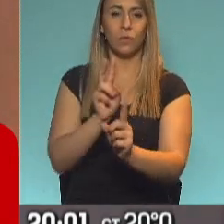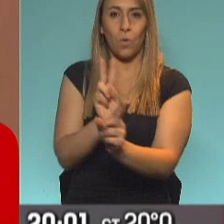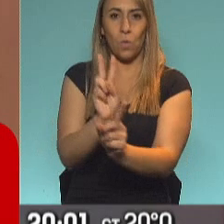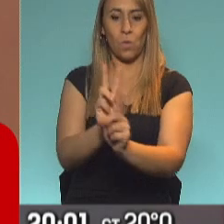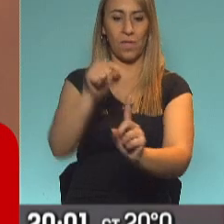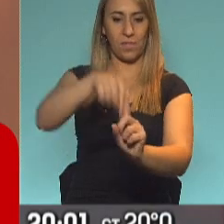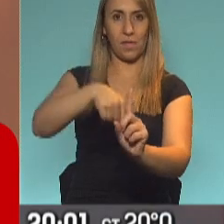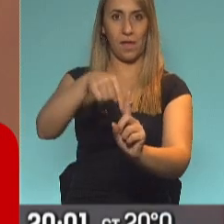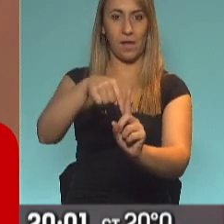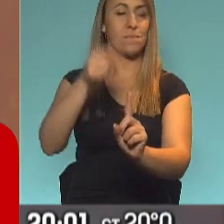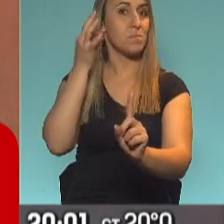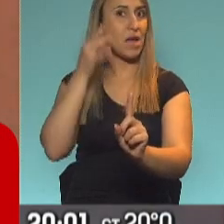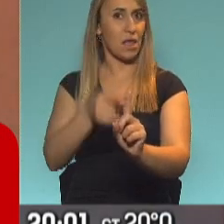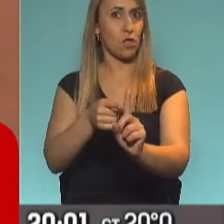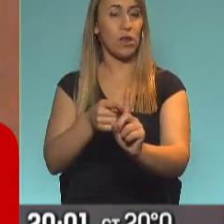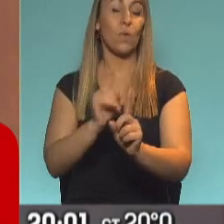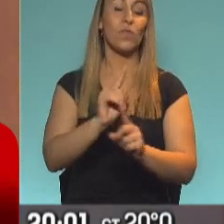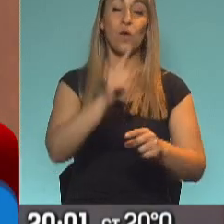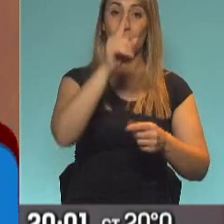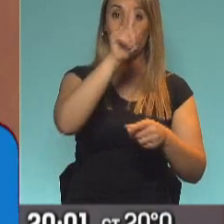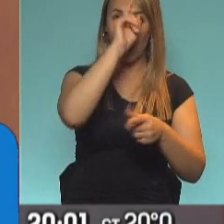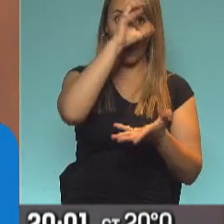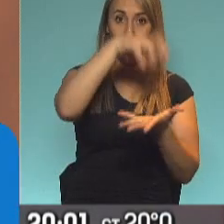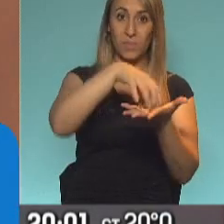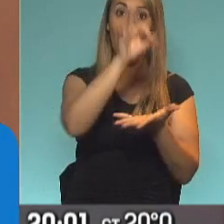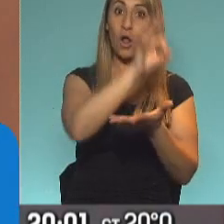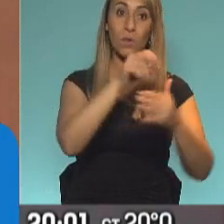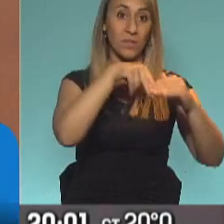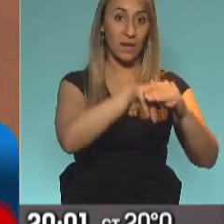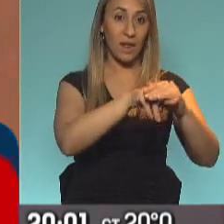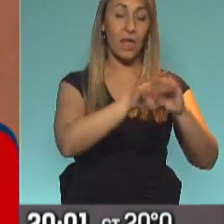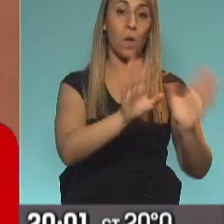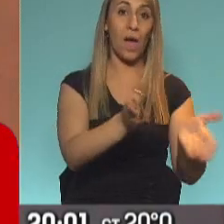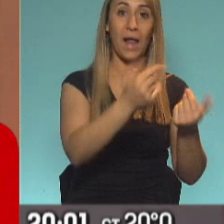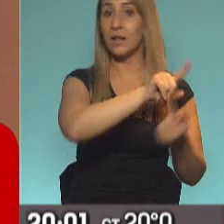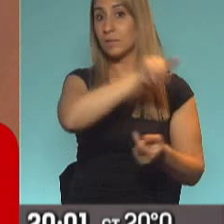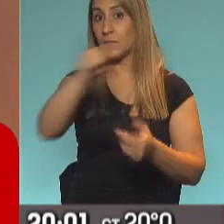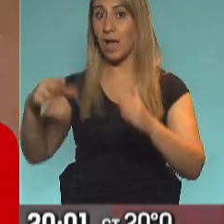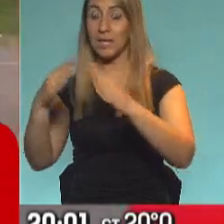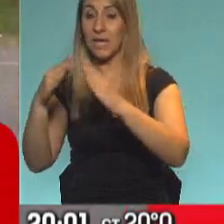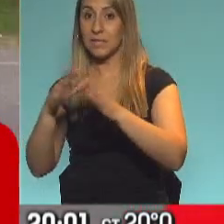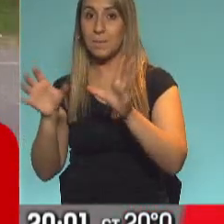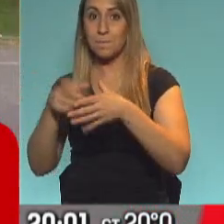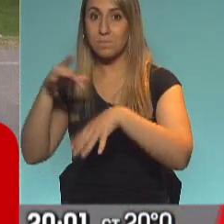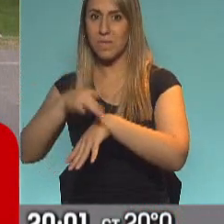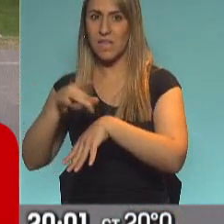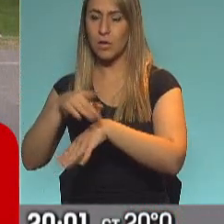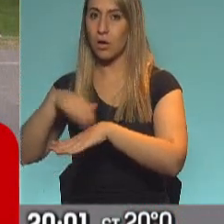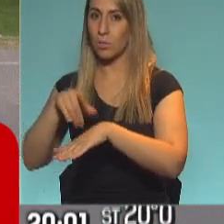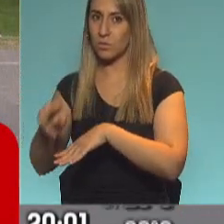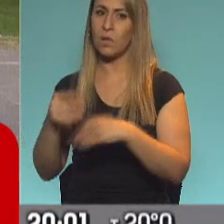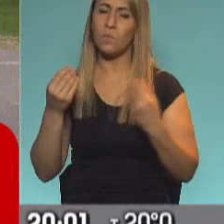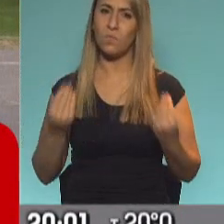de la clínica Olivos. ¿Por qué digo esto? Porque para los fiscales que investigan esta causa hubo un